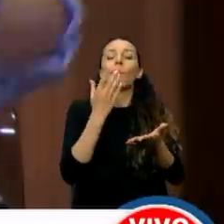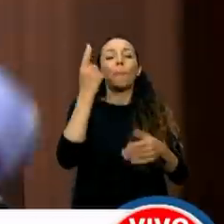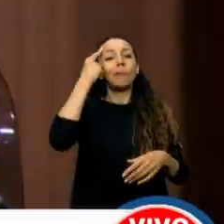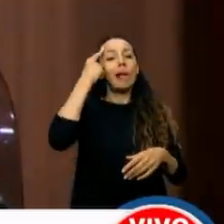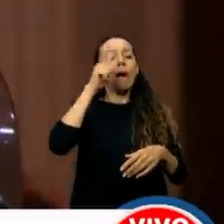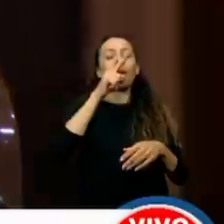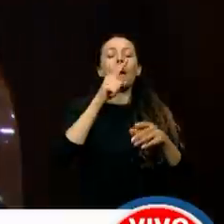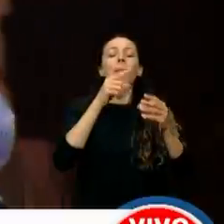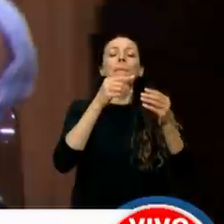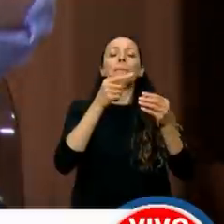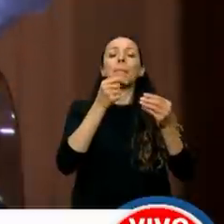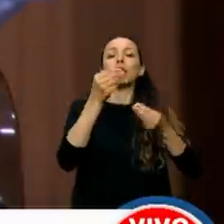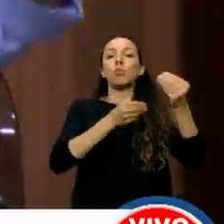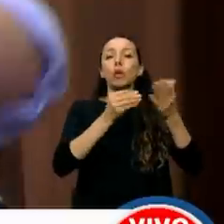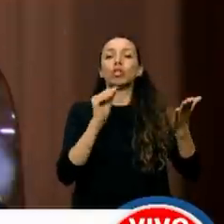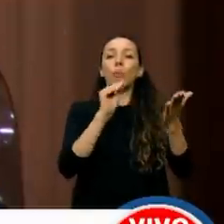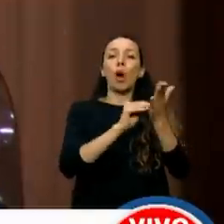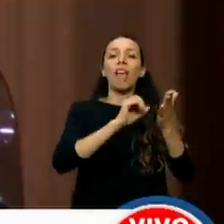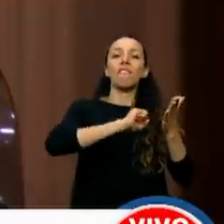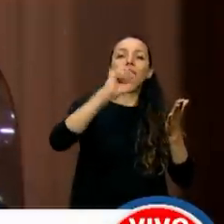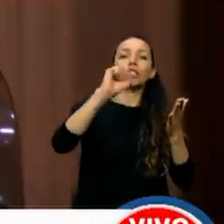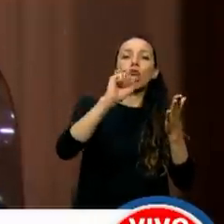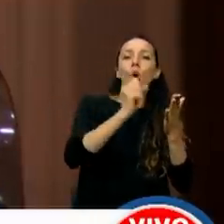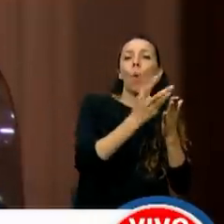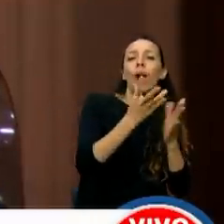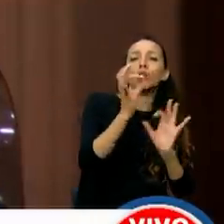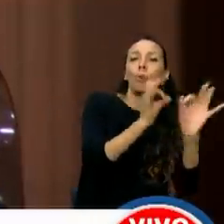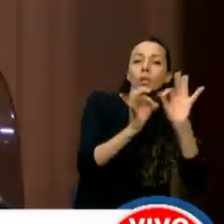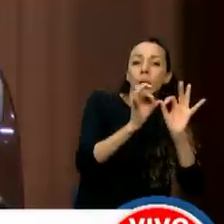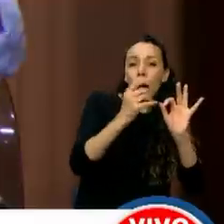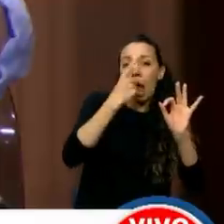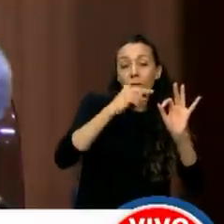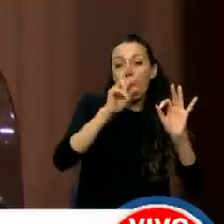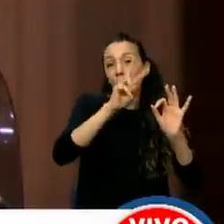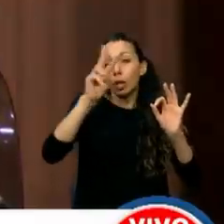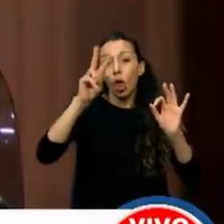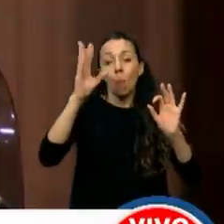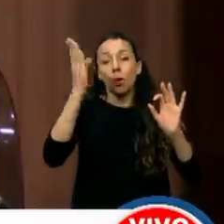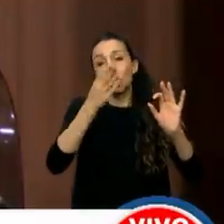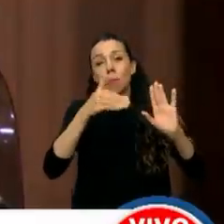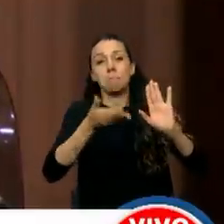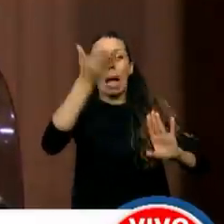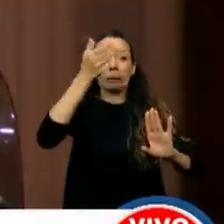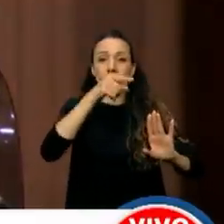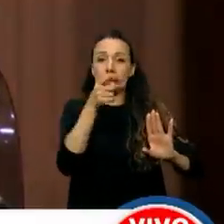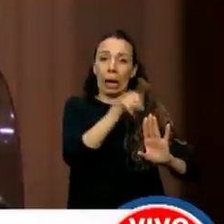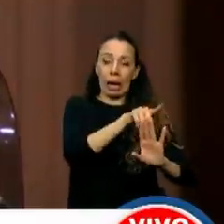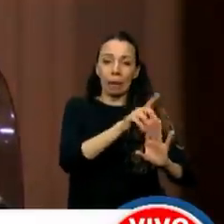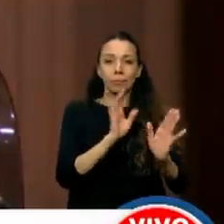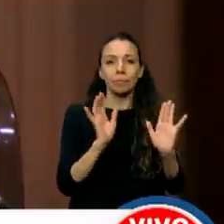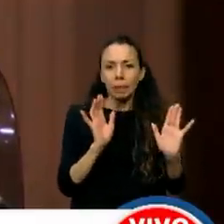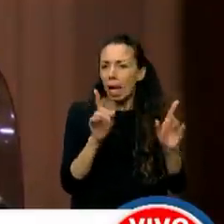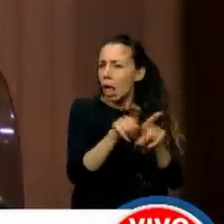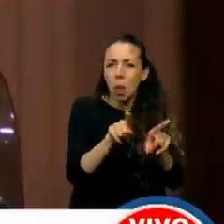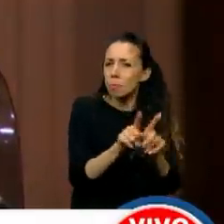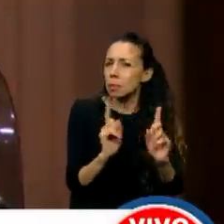tornillo haciendo 22 puntos por encima de eso pero bueno pasado esto yo yo quiero quiero